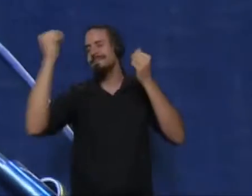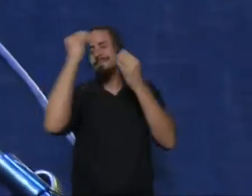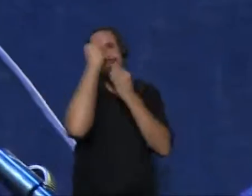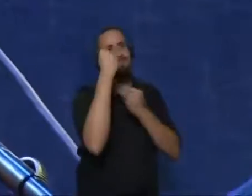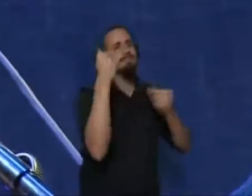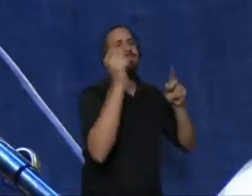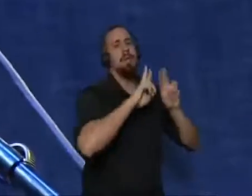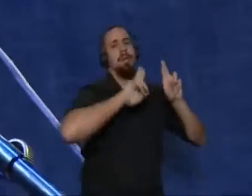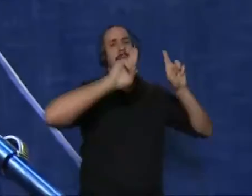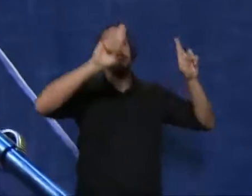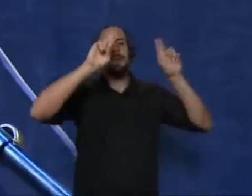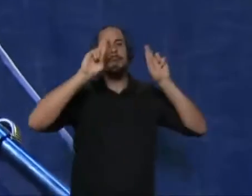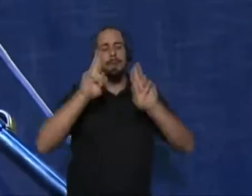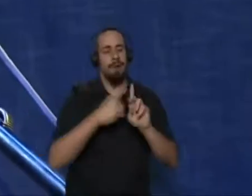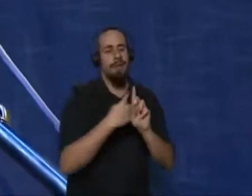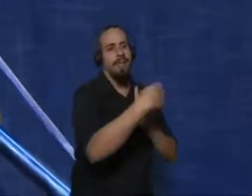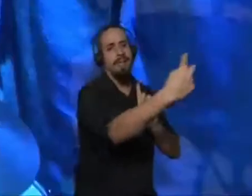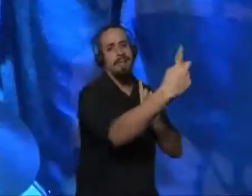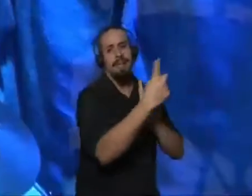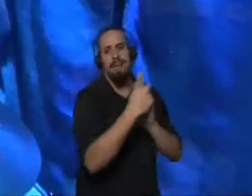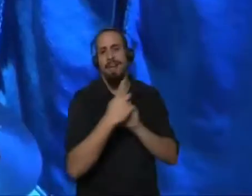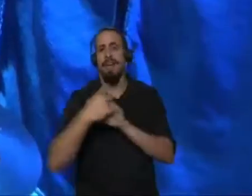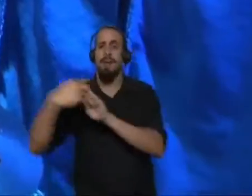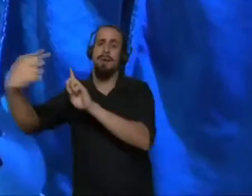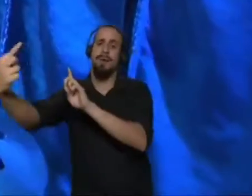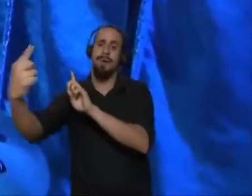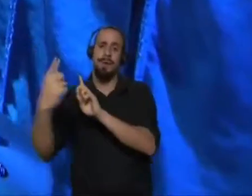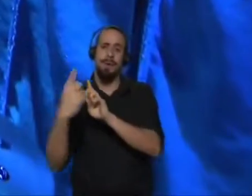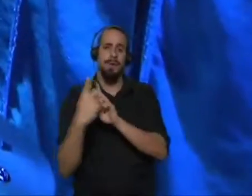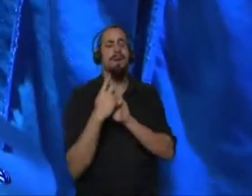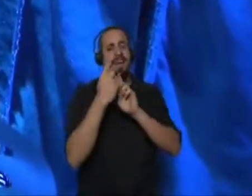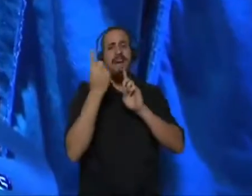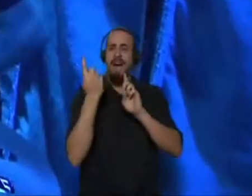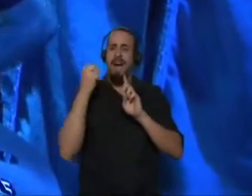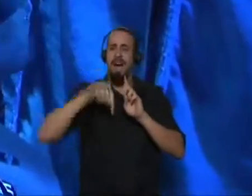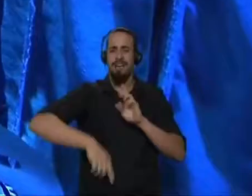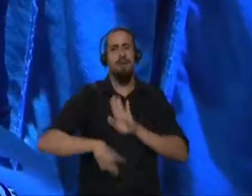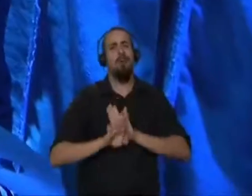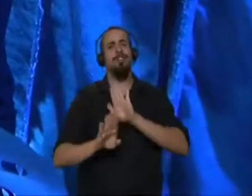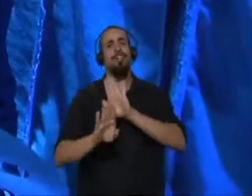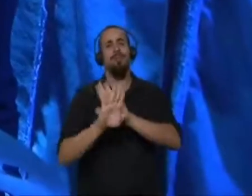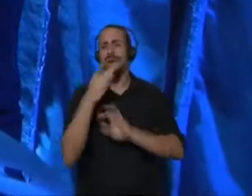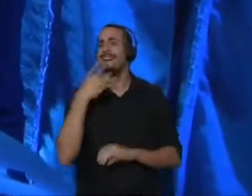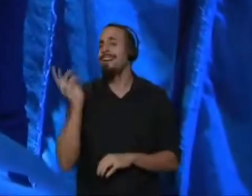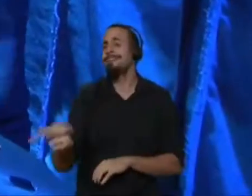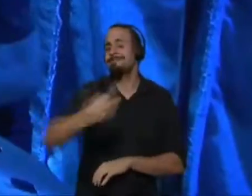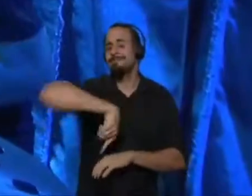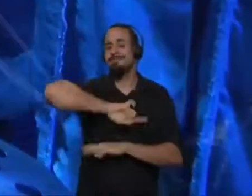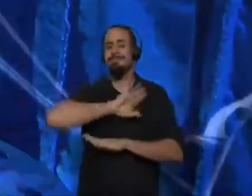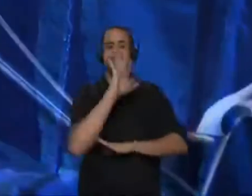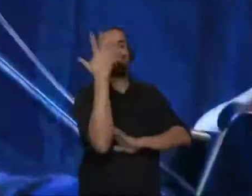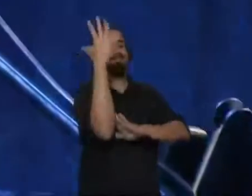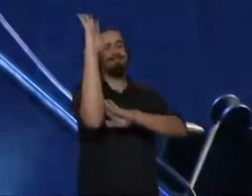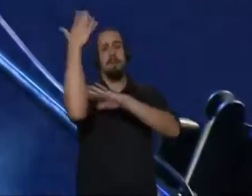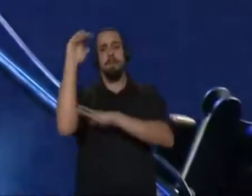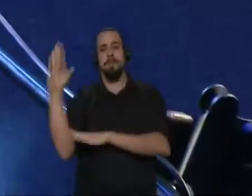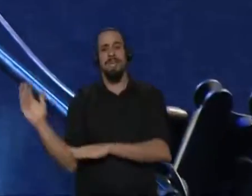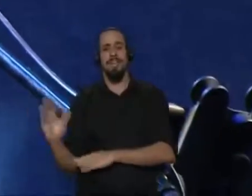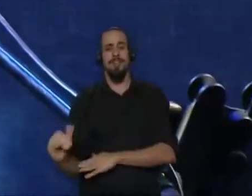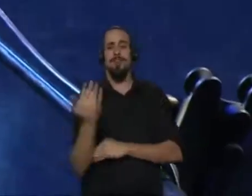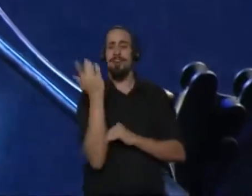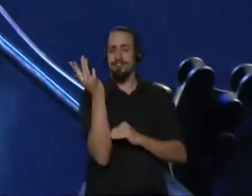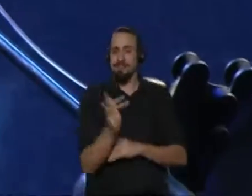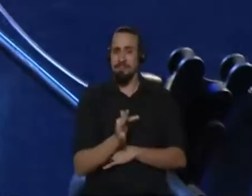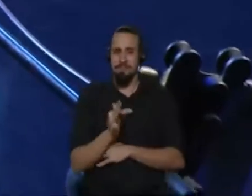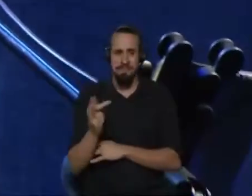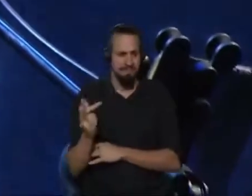donde tantos van y vienen, aquí seguimos los trinos, entre la costa y